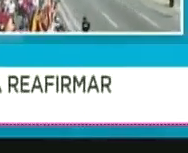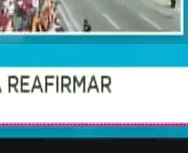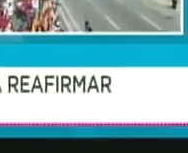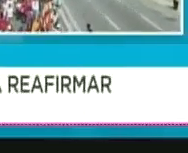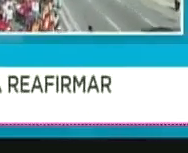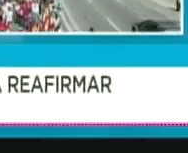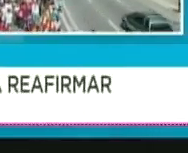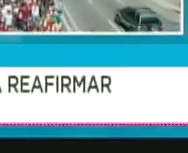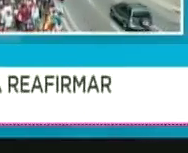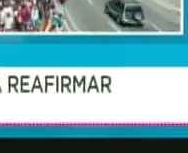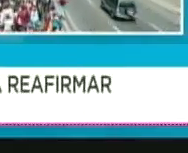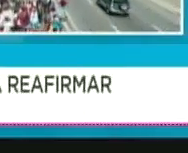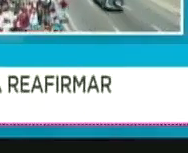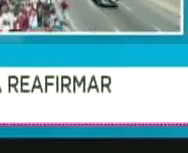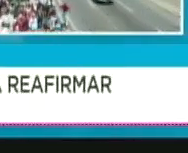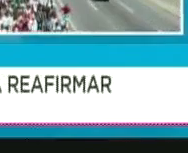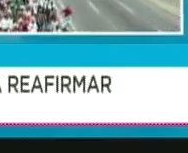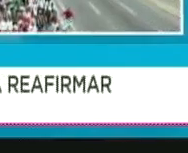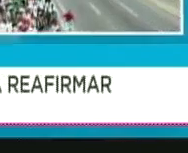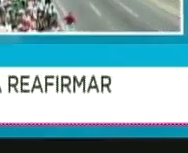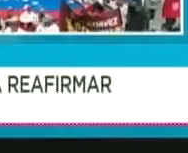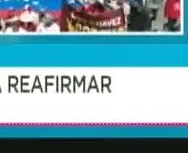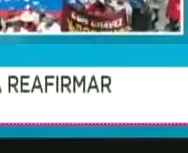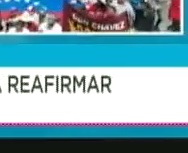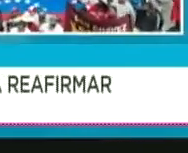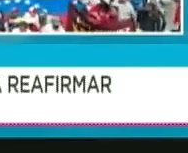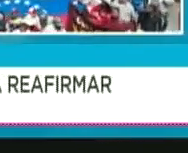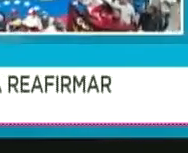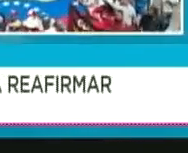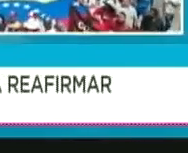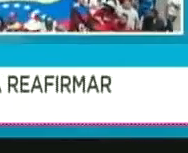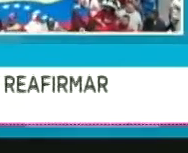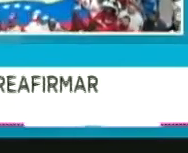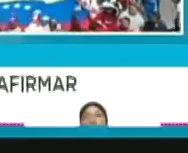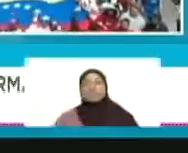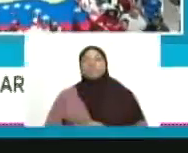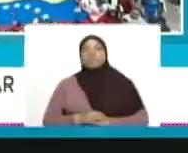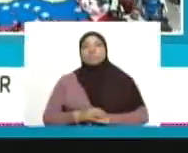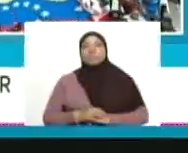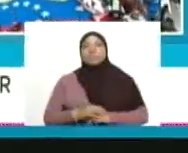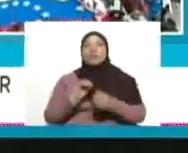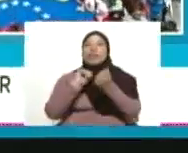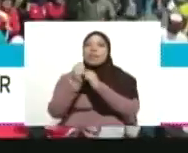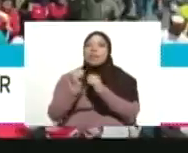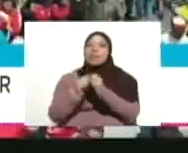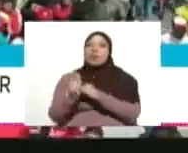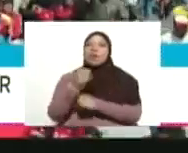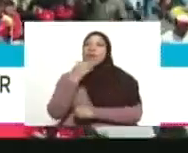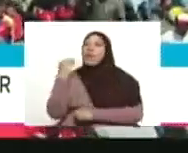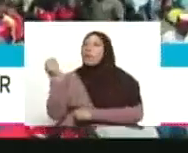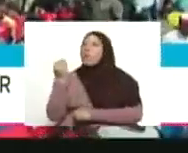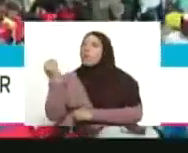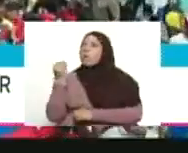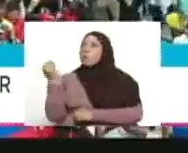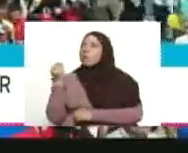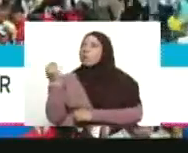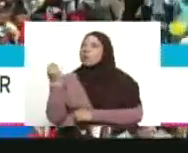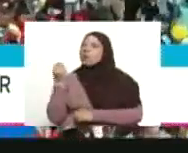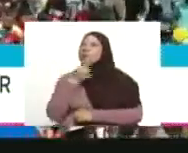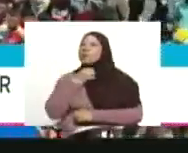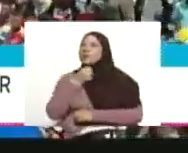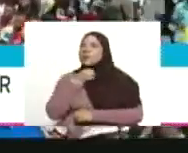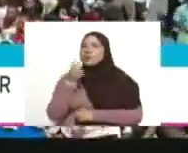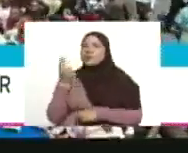bueno, está en la onda de la educación, la cultura, el emprendimiento, el deporte, la diversión